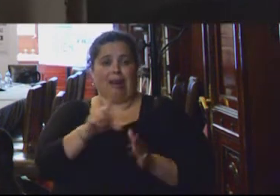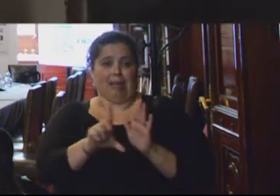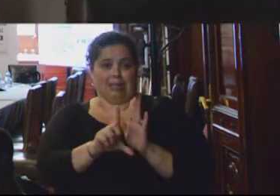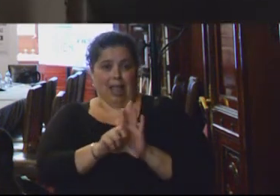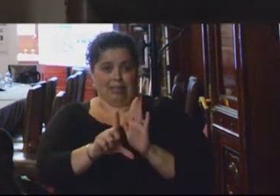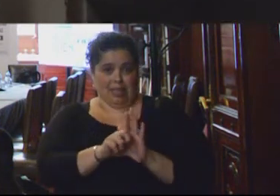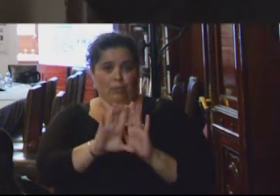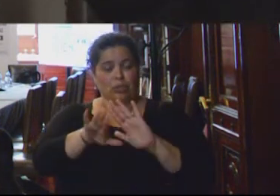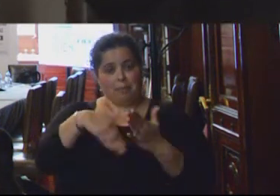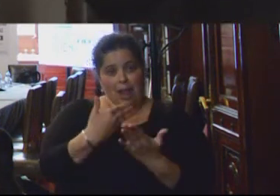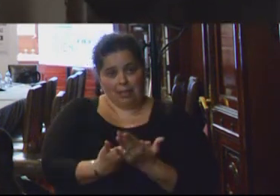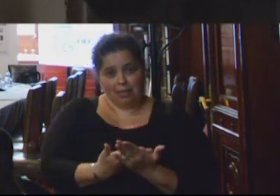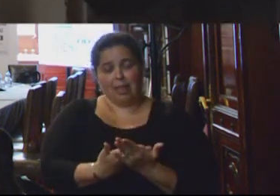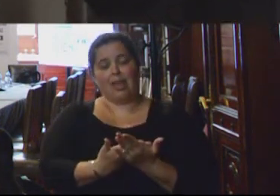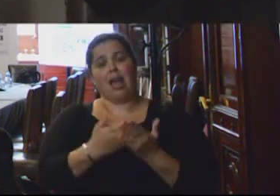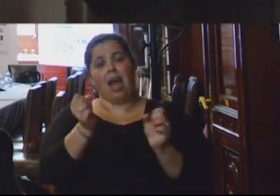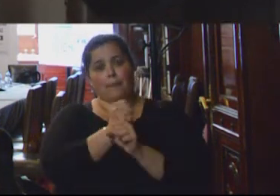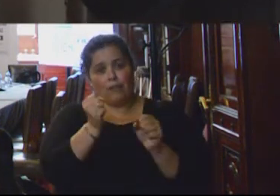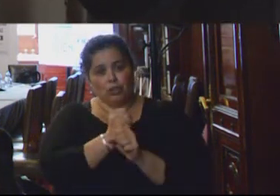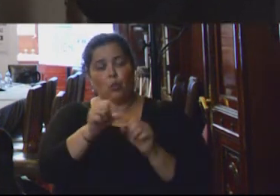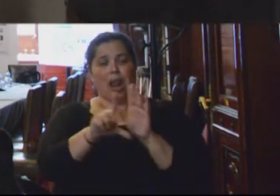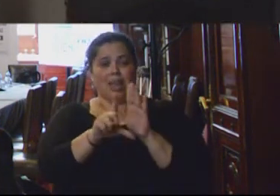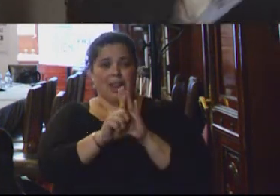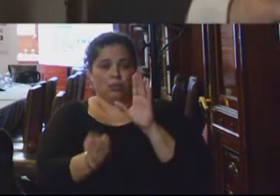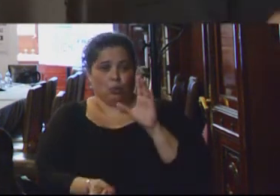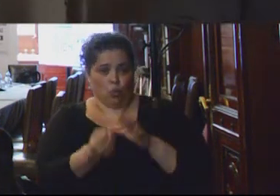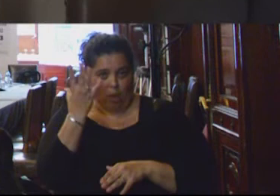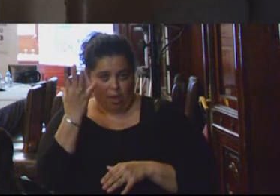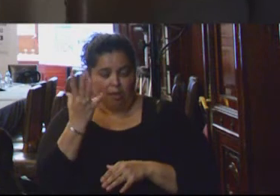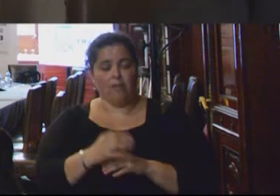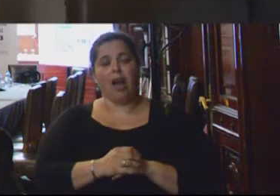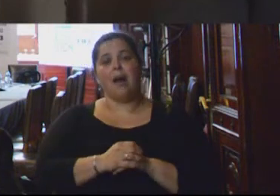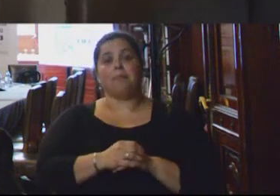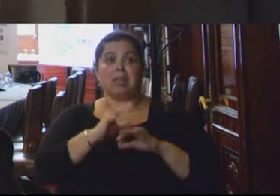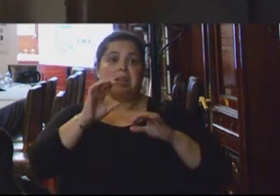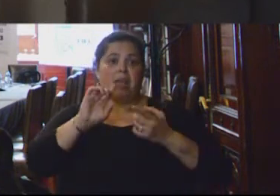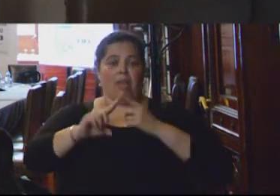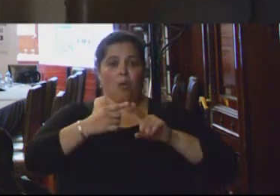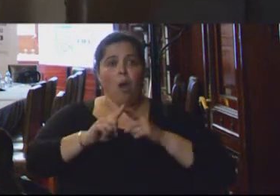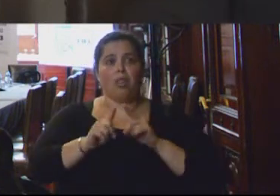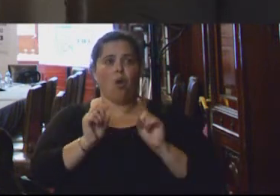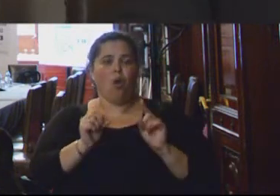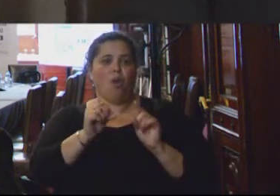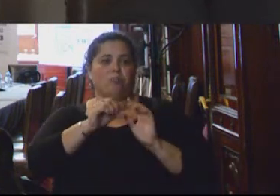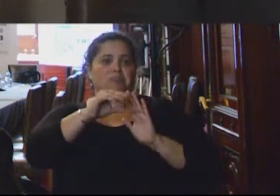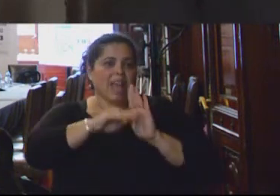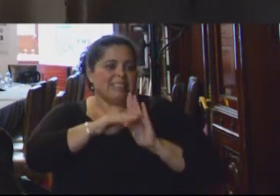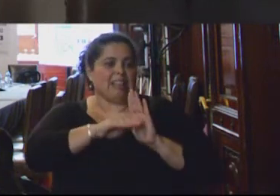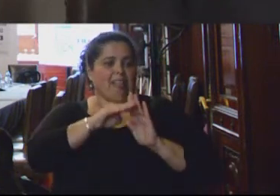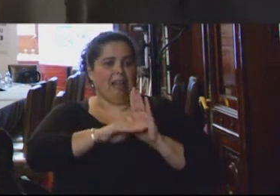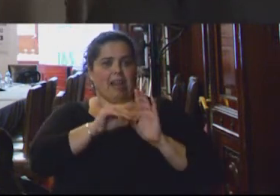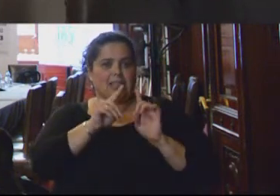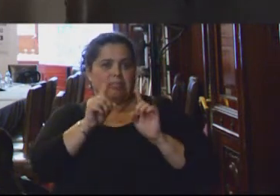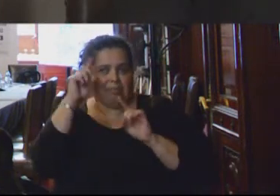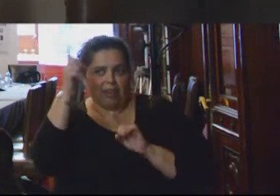y aprobación de una legislación nueva, acorde con los estándares internacionales. Específicamente se sugirió